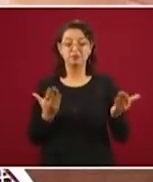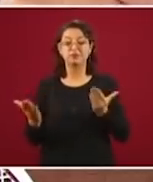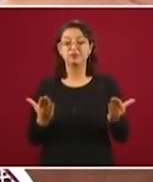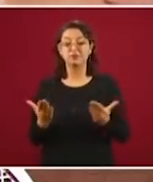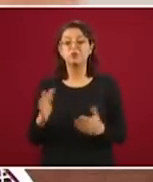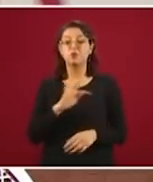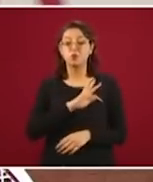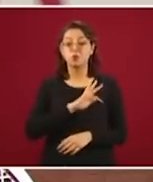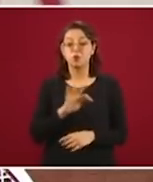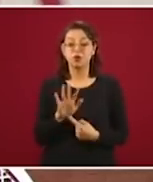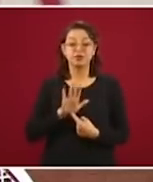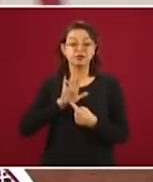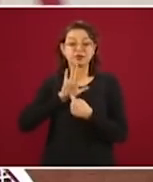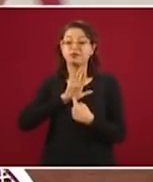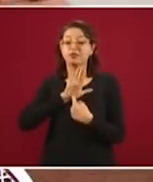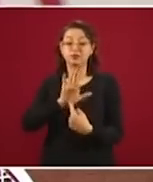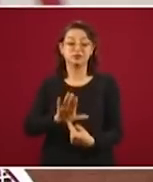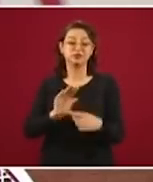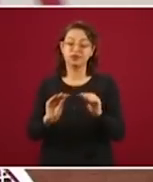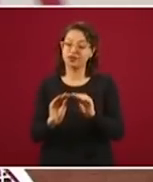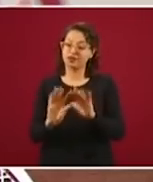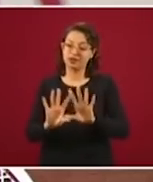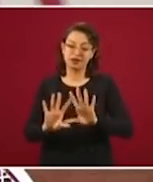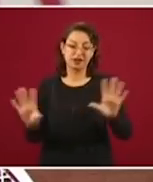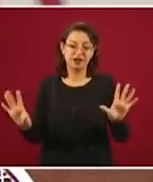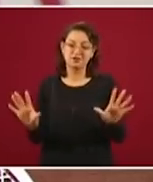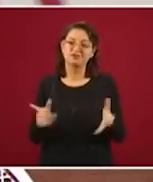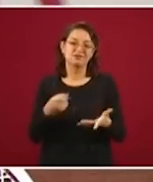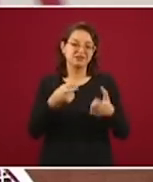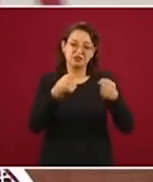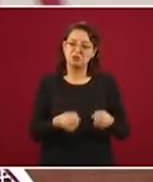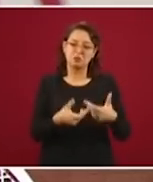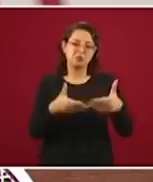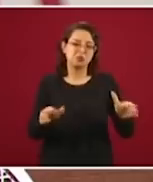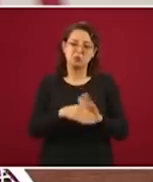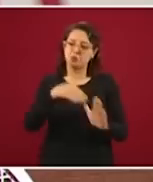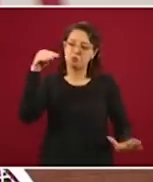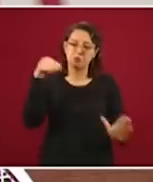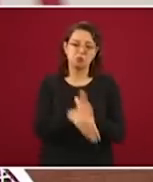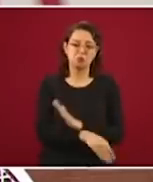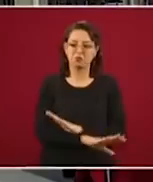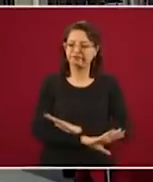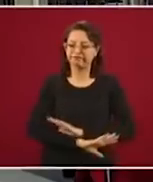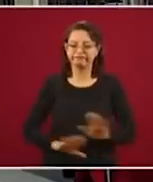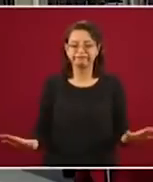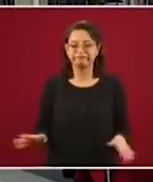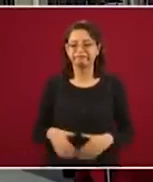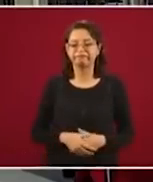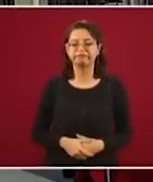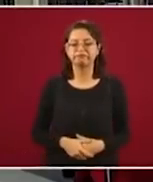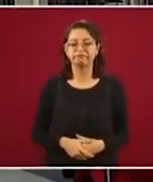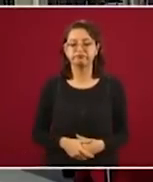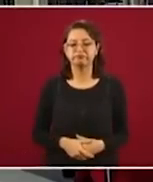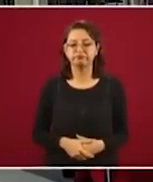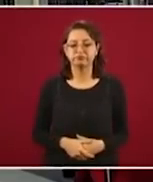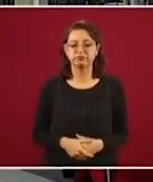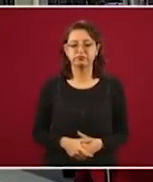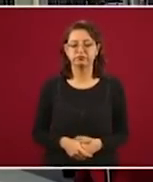creo que ahí hay una demostración muy clara del fracaso de este modelo curativo que fue el Seguro Popular.